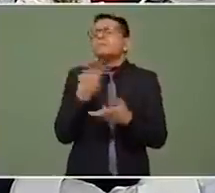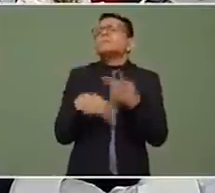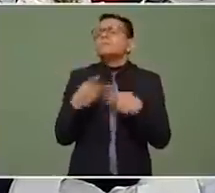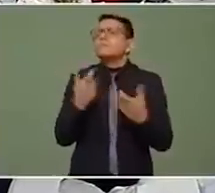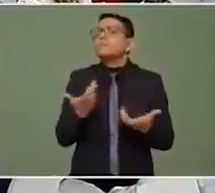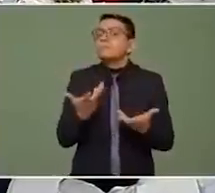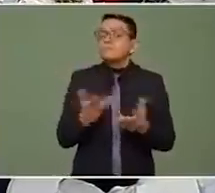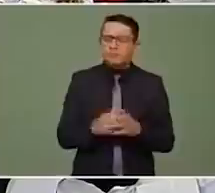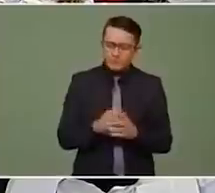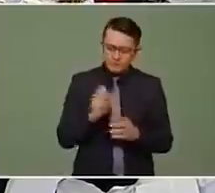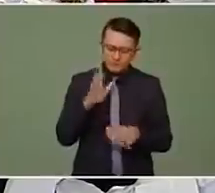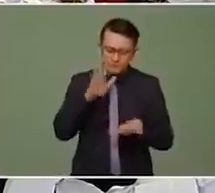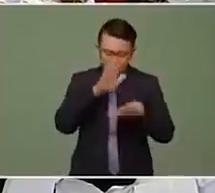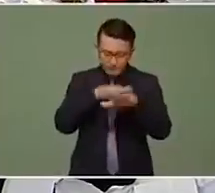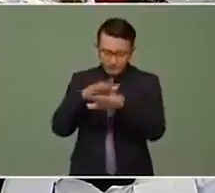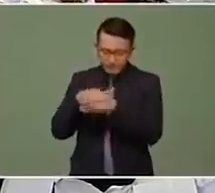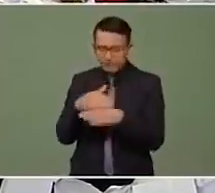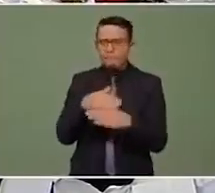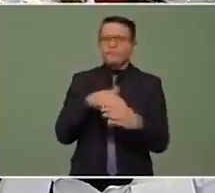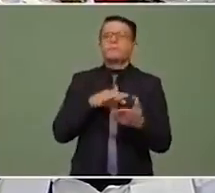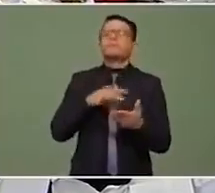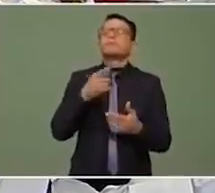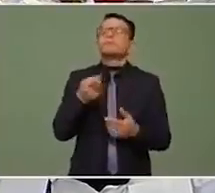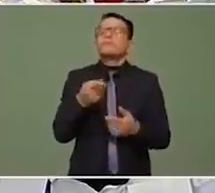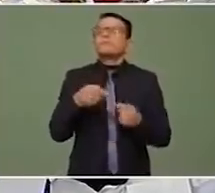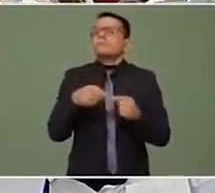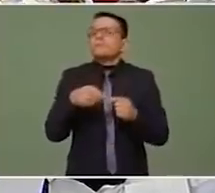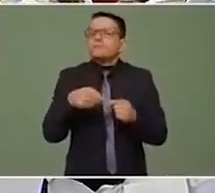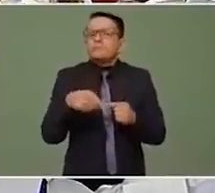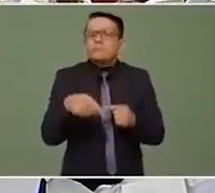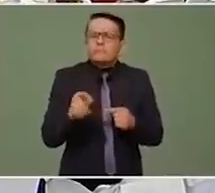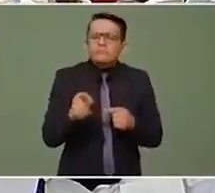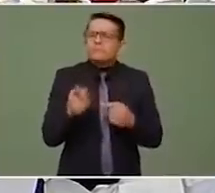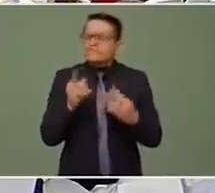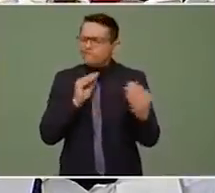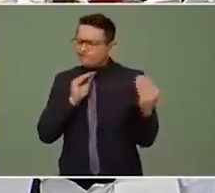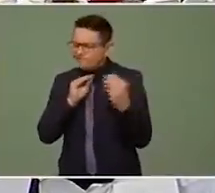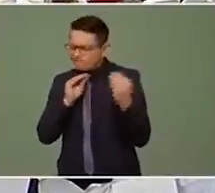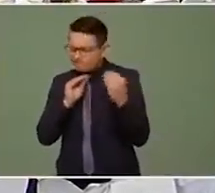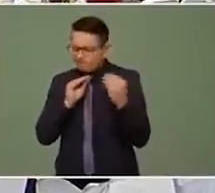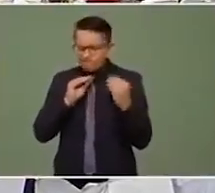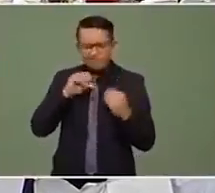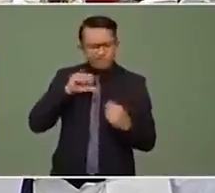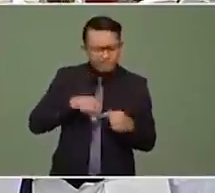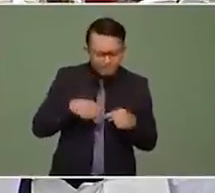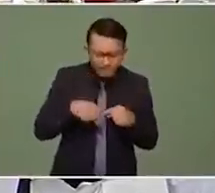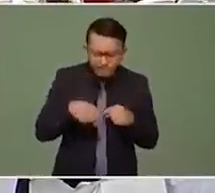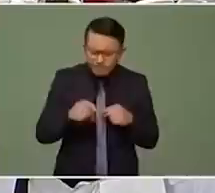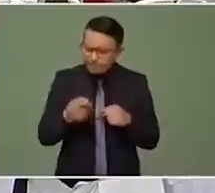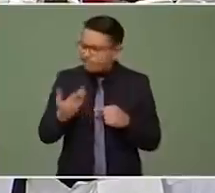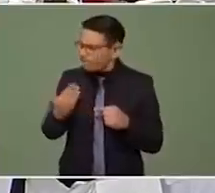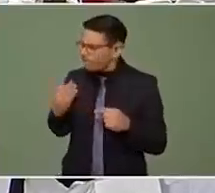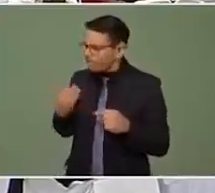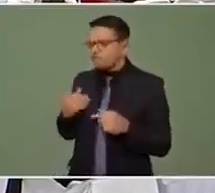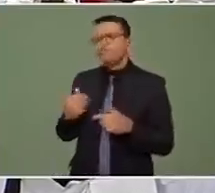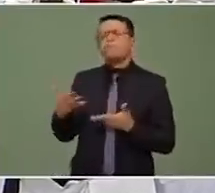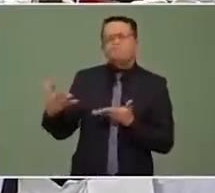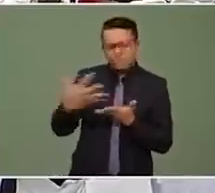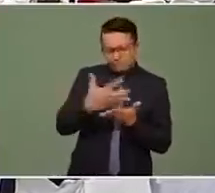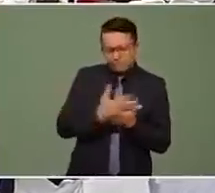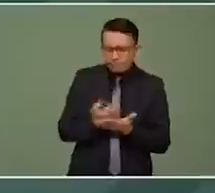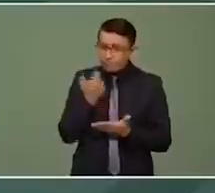hablamos de eso con el suelo gobernador de lo primero y lo segundo que